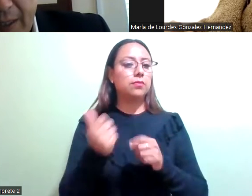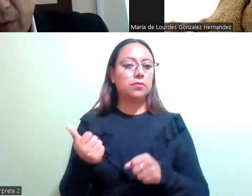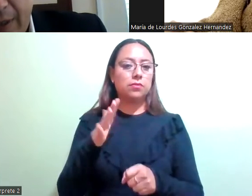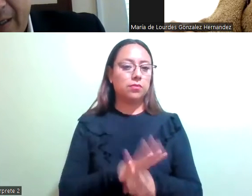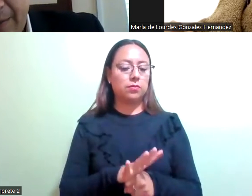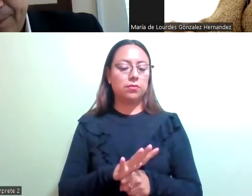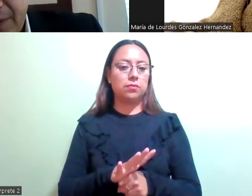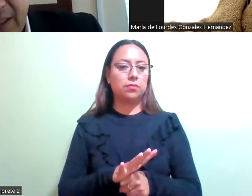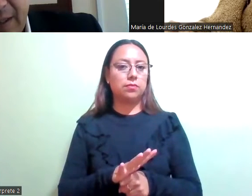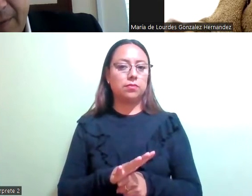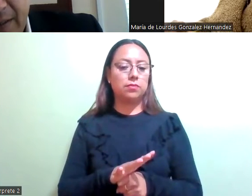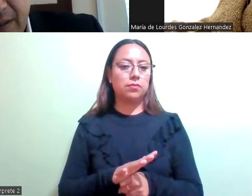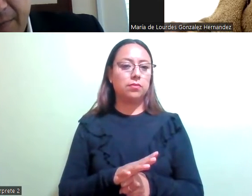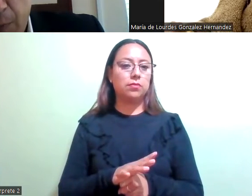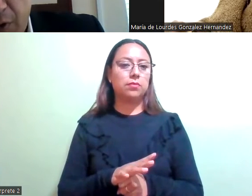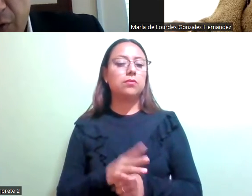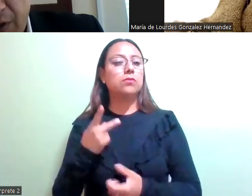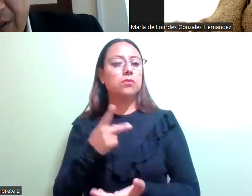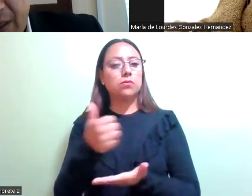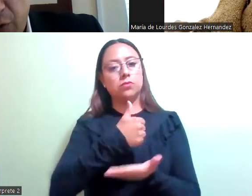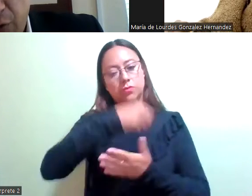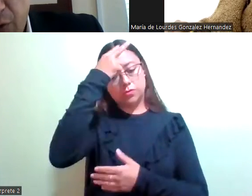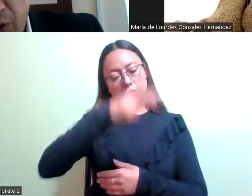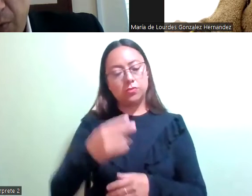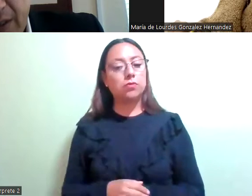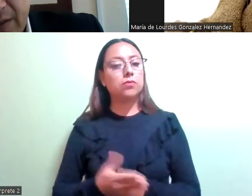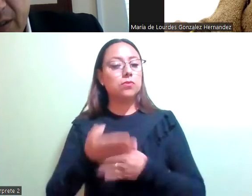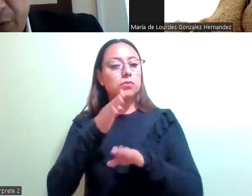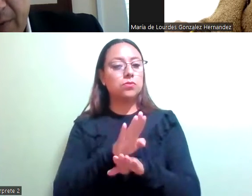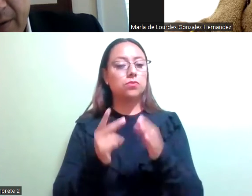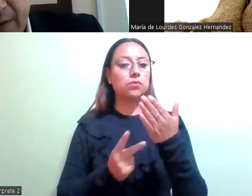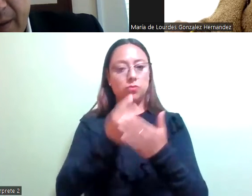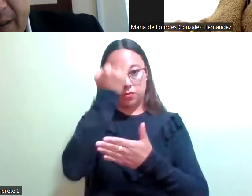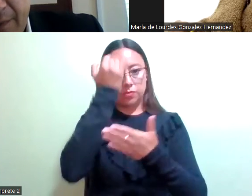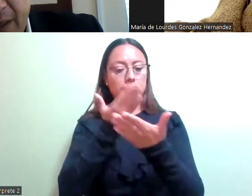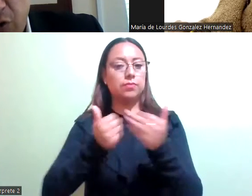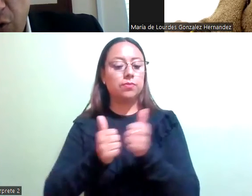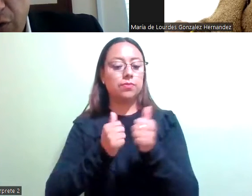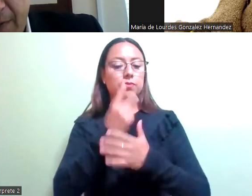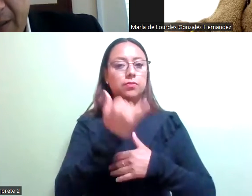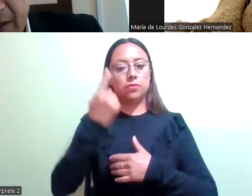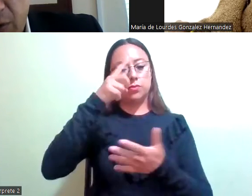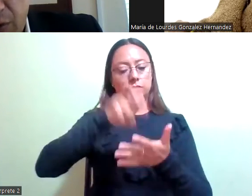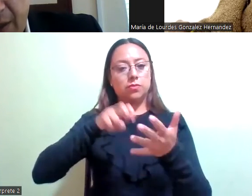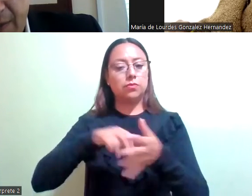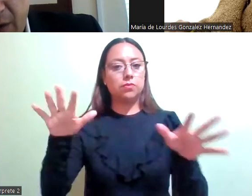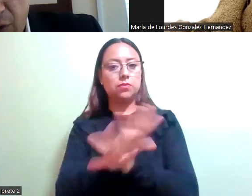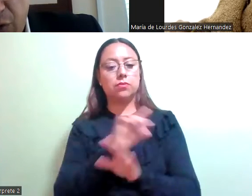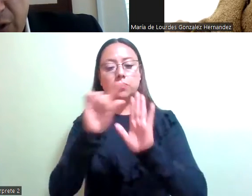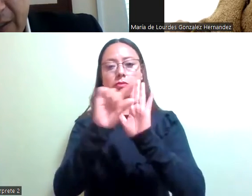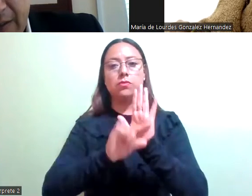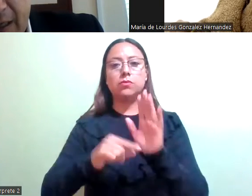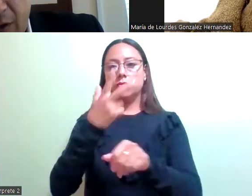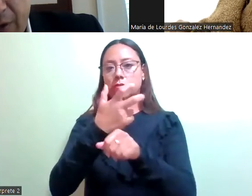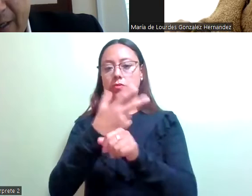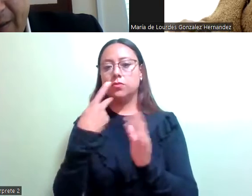Administración Pública Local relativa a la iniciativa con proyecto de decreto por el que se reforman la fracción octava del artículo